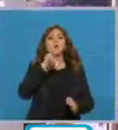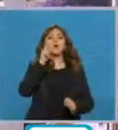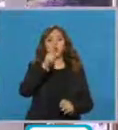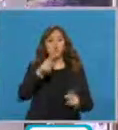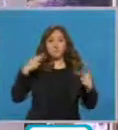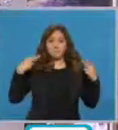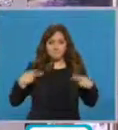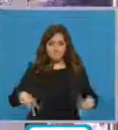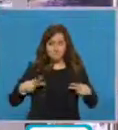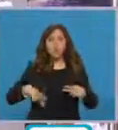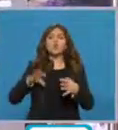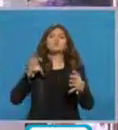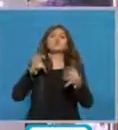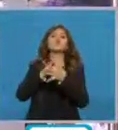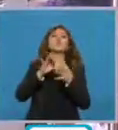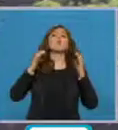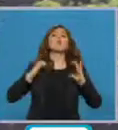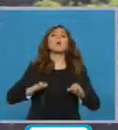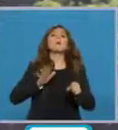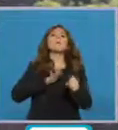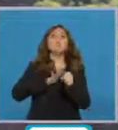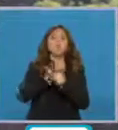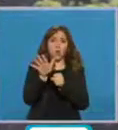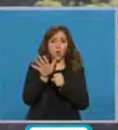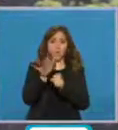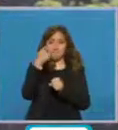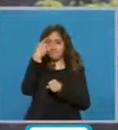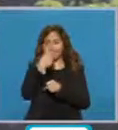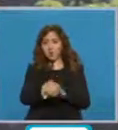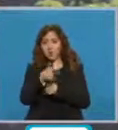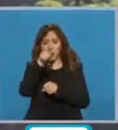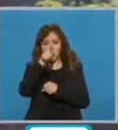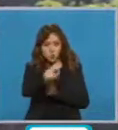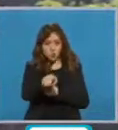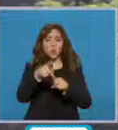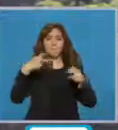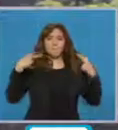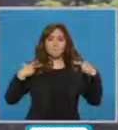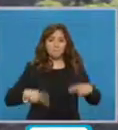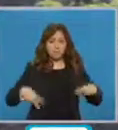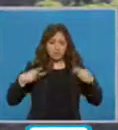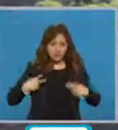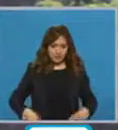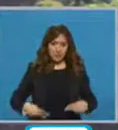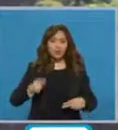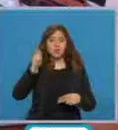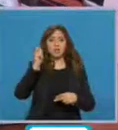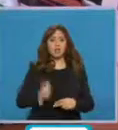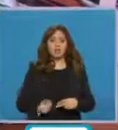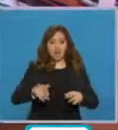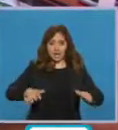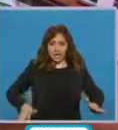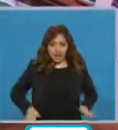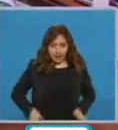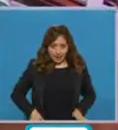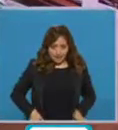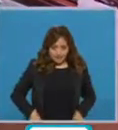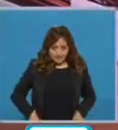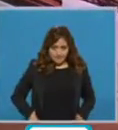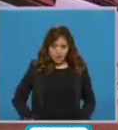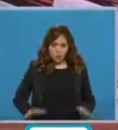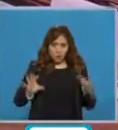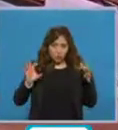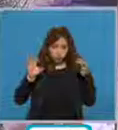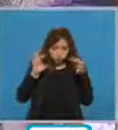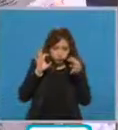puede quedar. Exacto, pero si tenemos un corte, te digo, con la parte de abajo, que se deje guiar con la